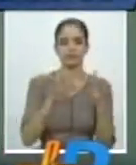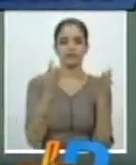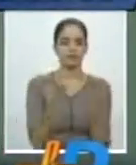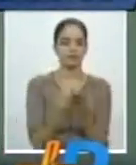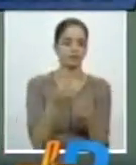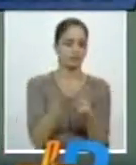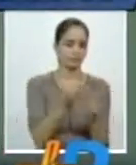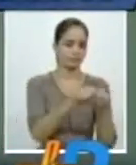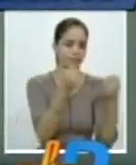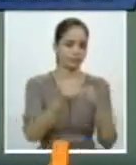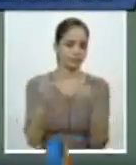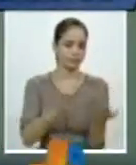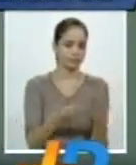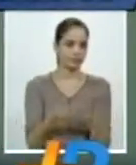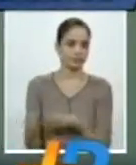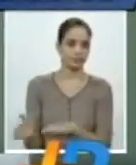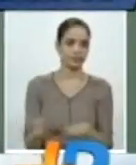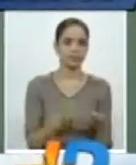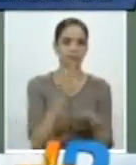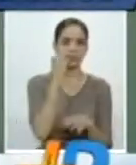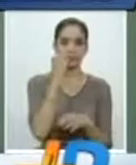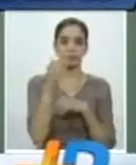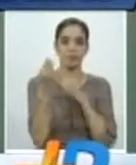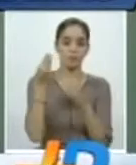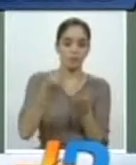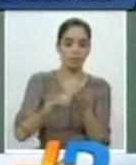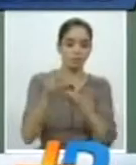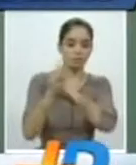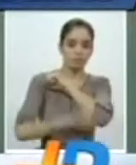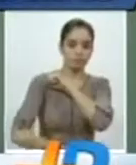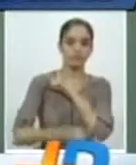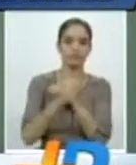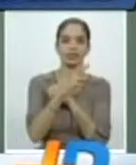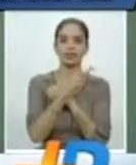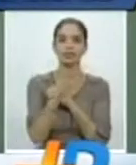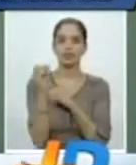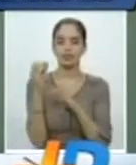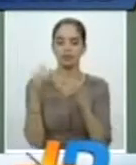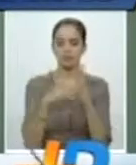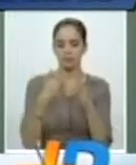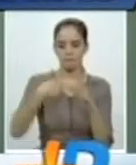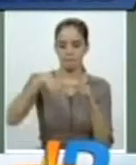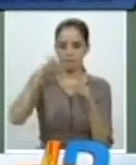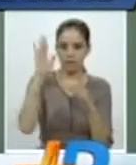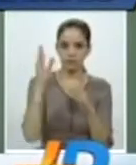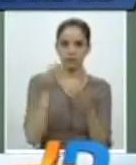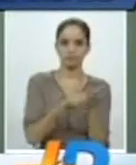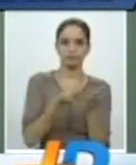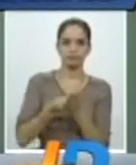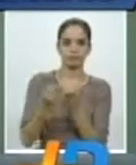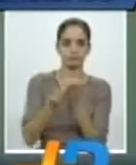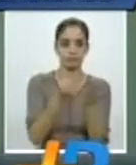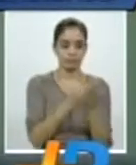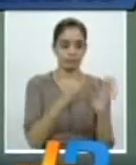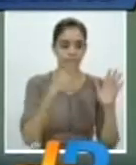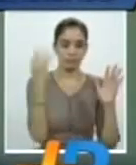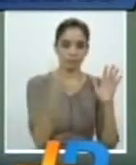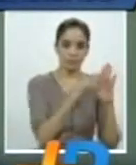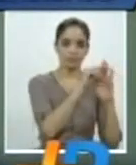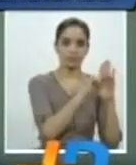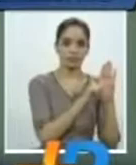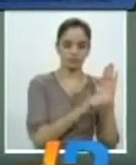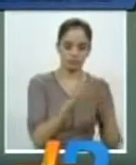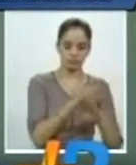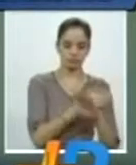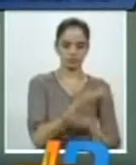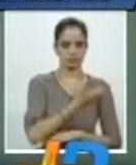Con multas de más de 300 mil pesos serán sancionados muchos de los motociclistas que violaron la restricción a la movilidad decretada por la alcaldía de